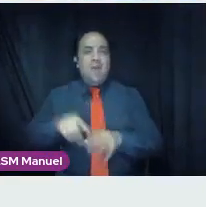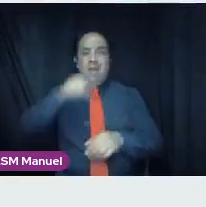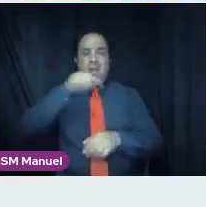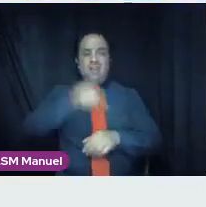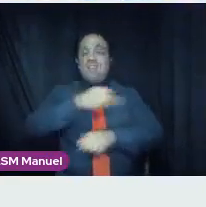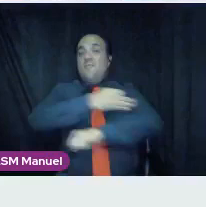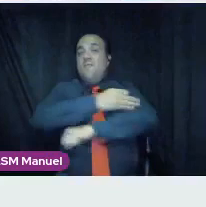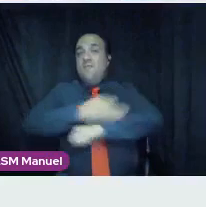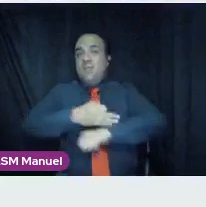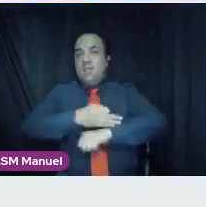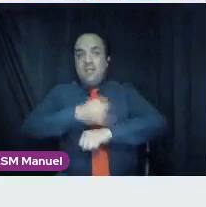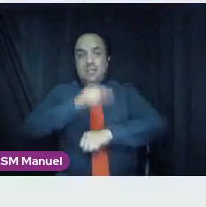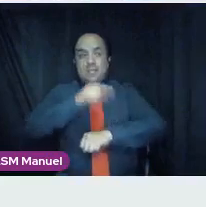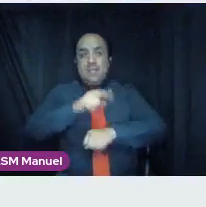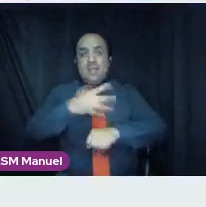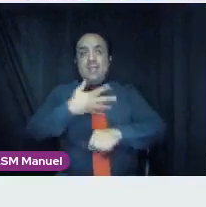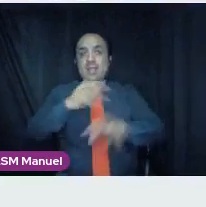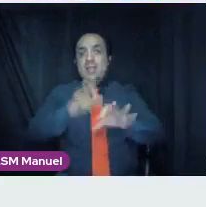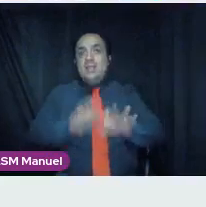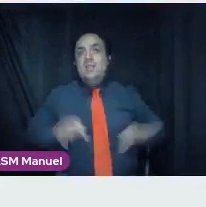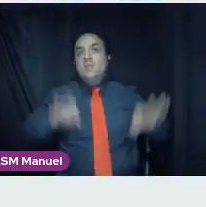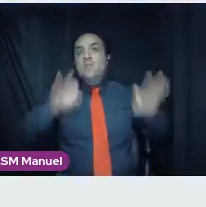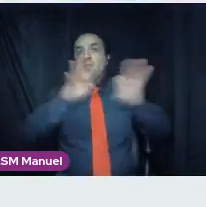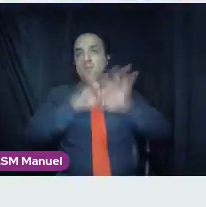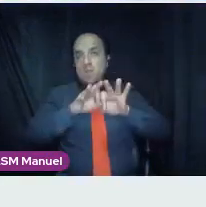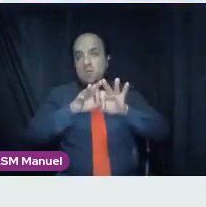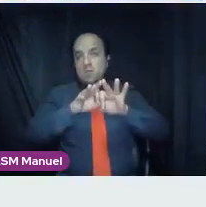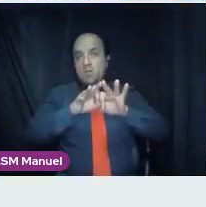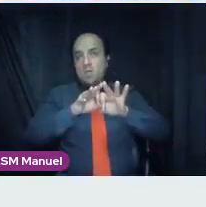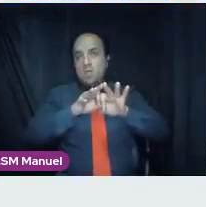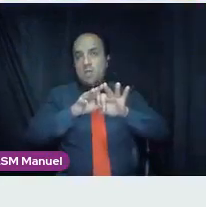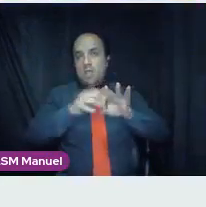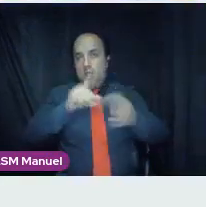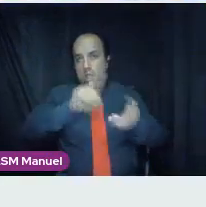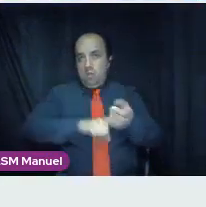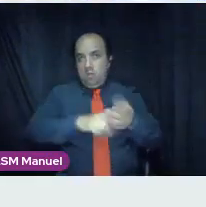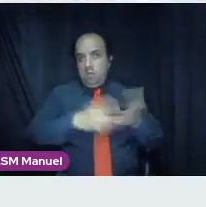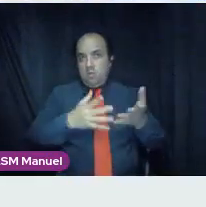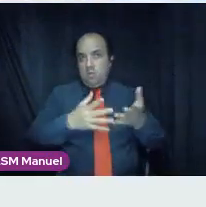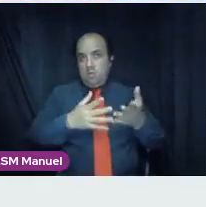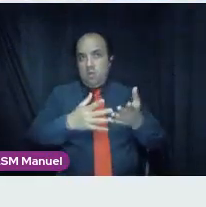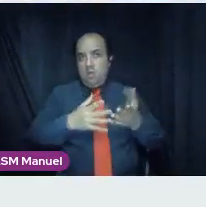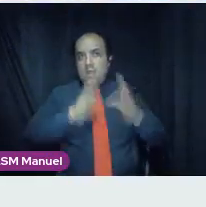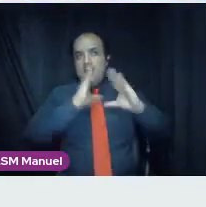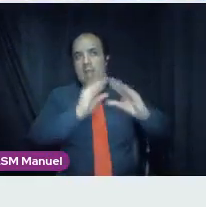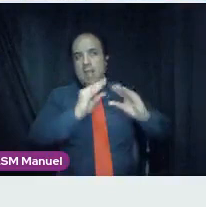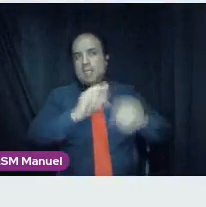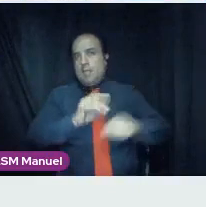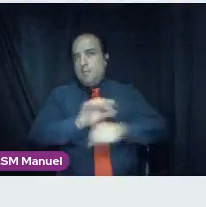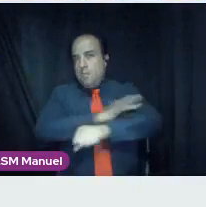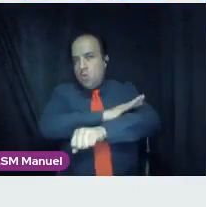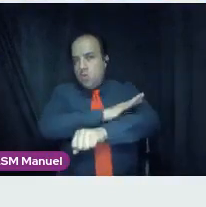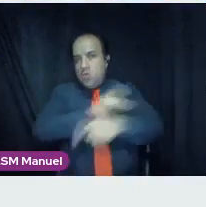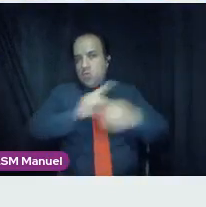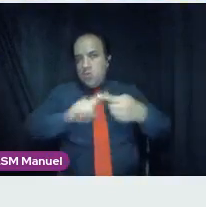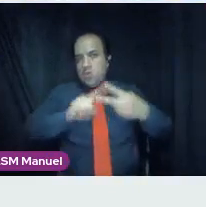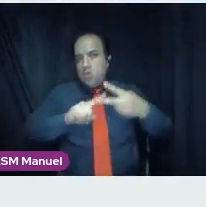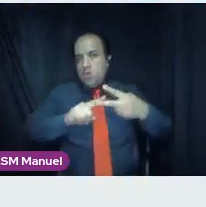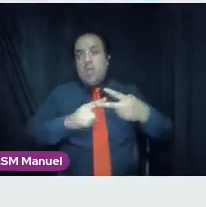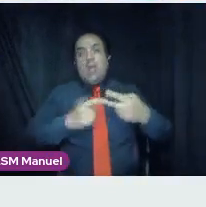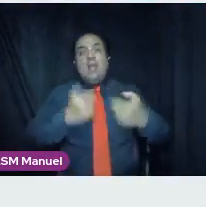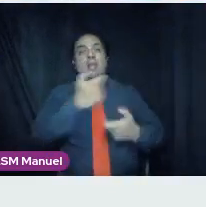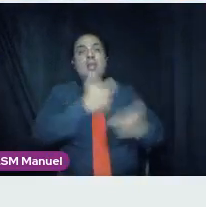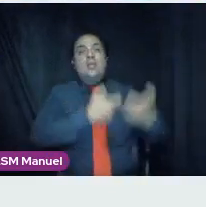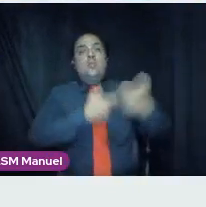familia tiene un impacto, el desarrollo familiar en lo emocional, en lo económico, en